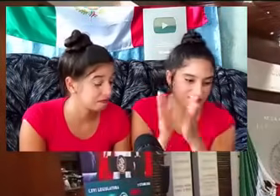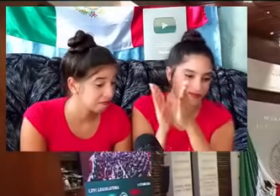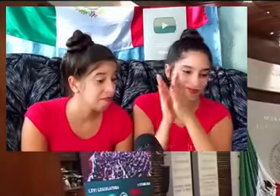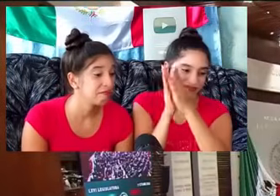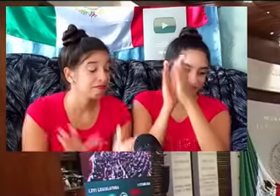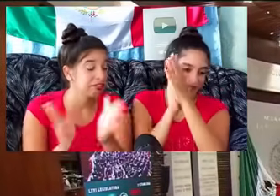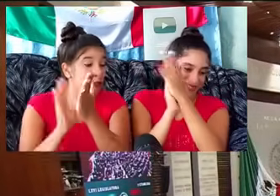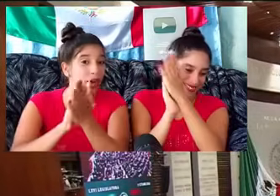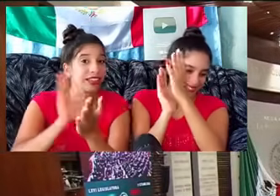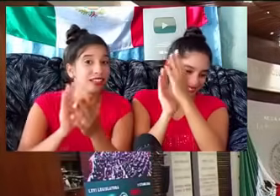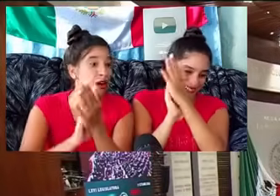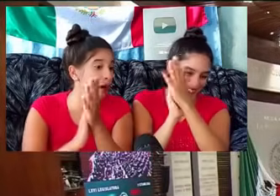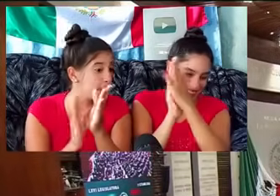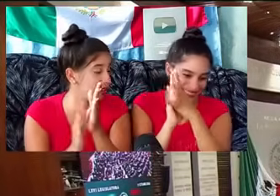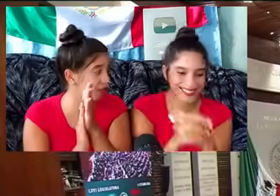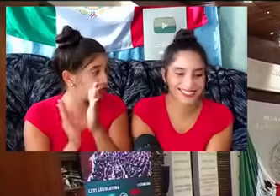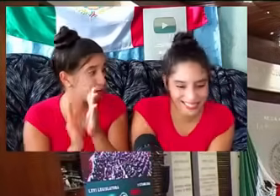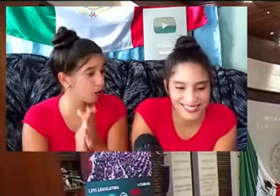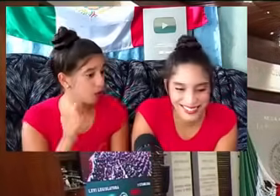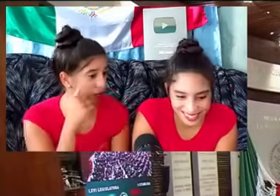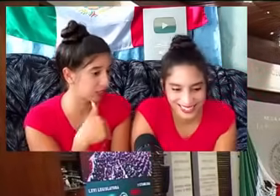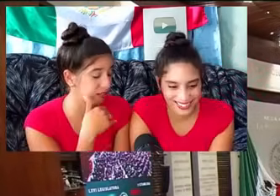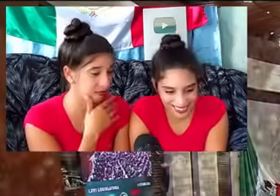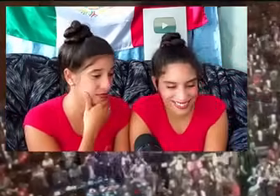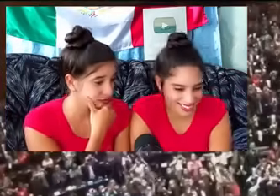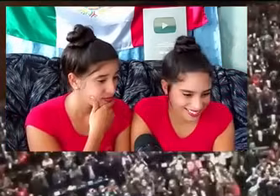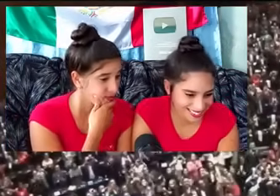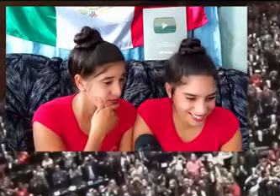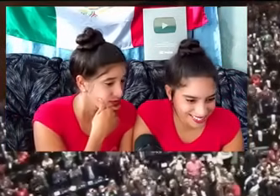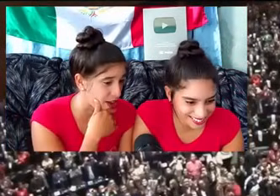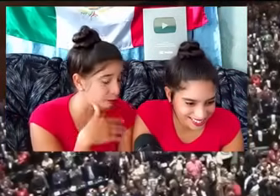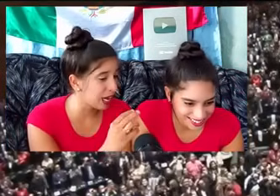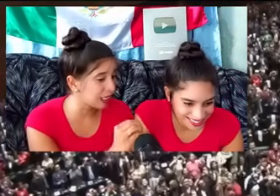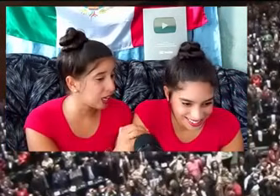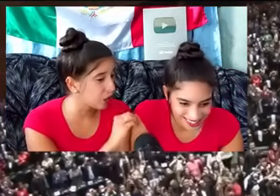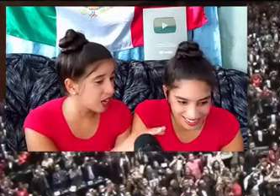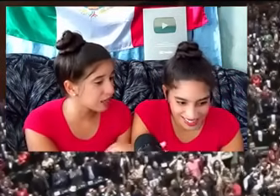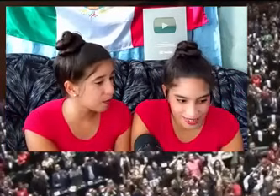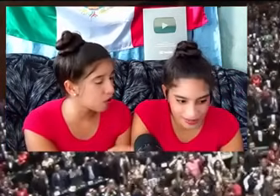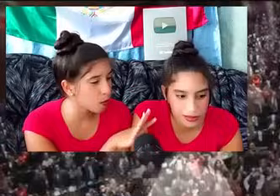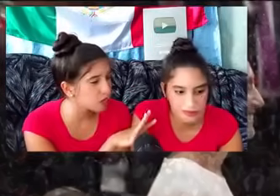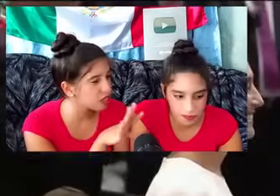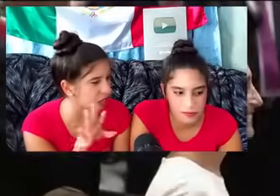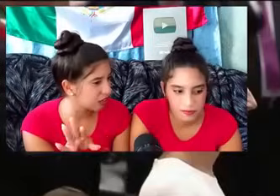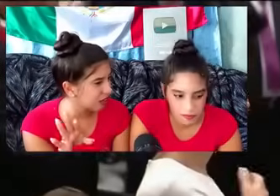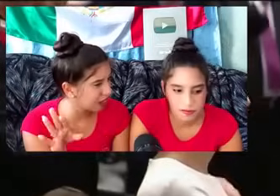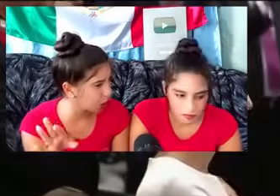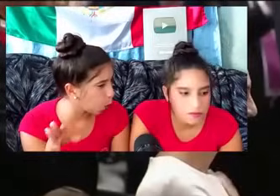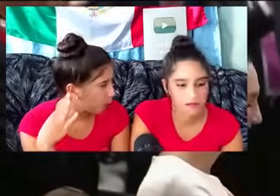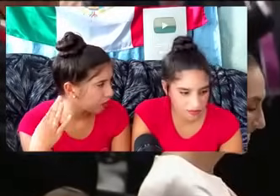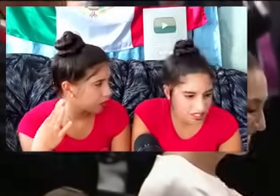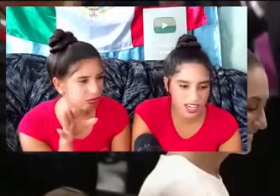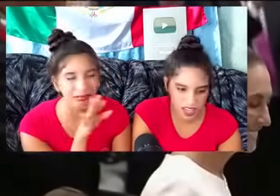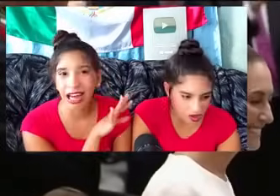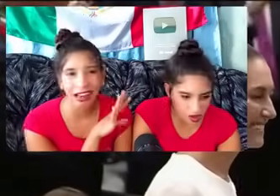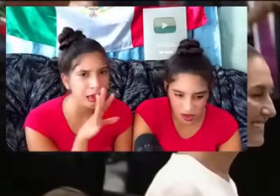Wow. Fuerte ese juramento, muy fuerte. Y fíjate que toda la ceremonia es muy distinta a la de